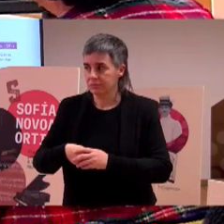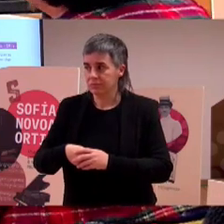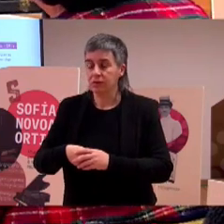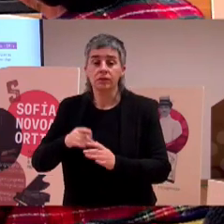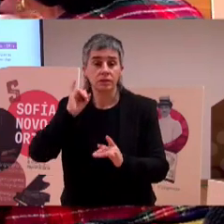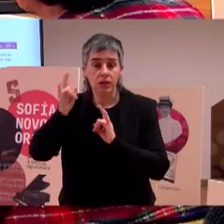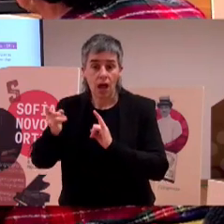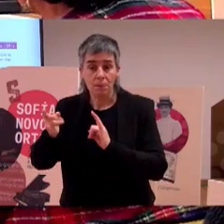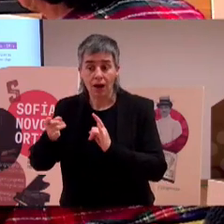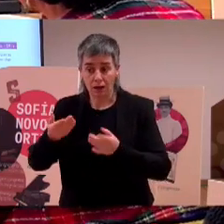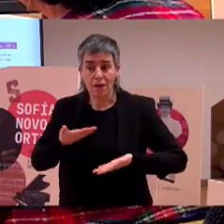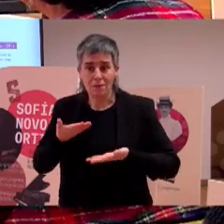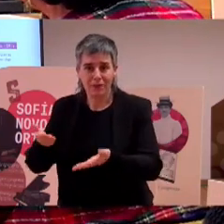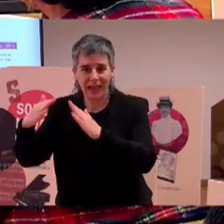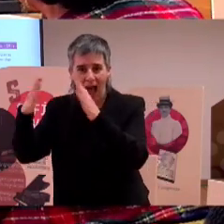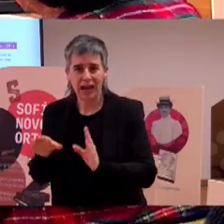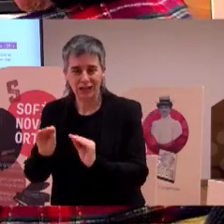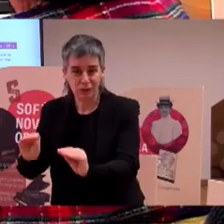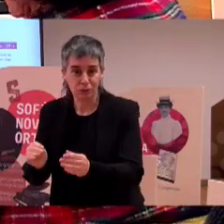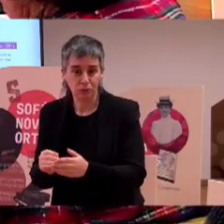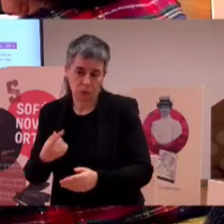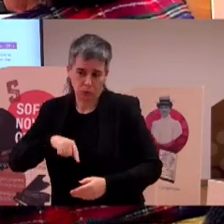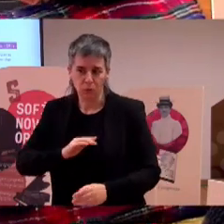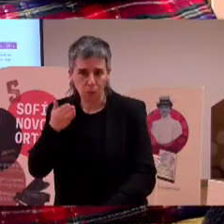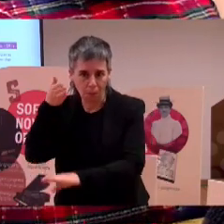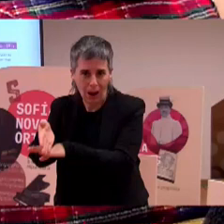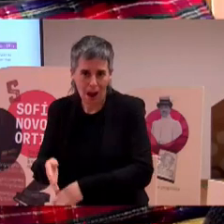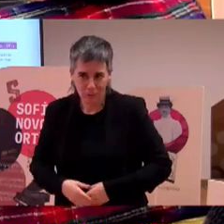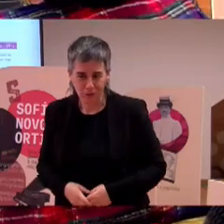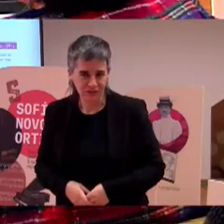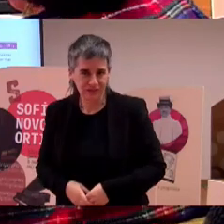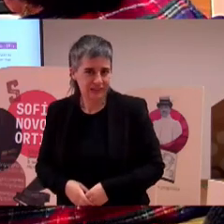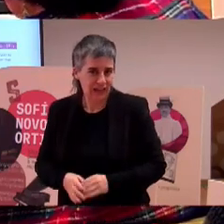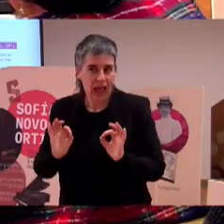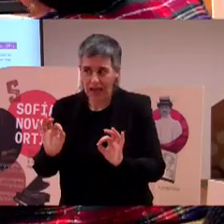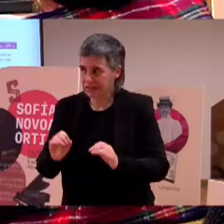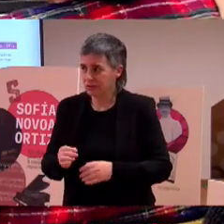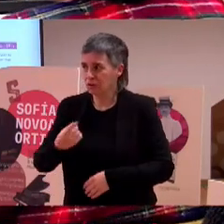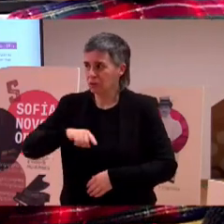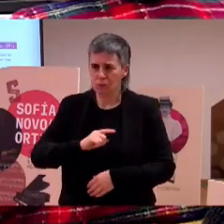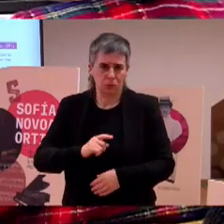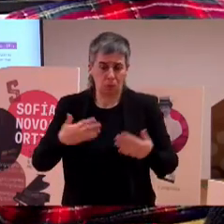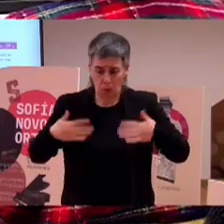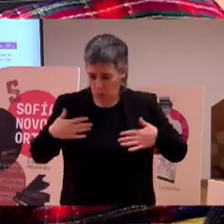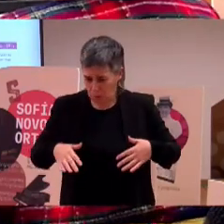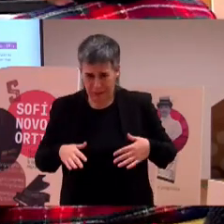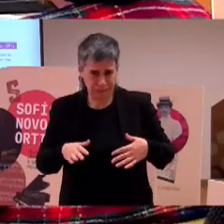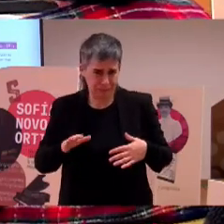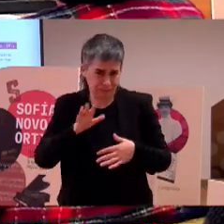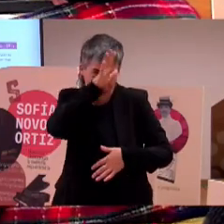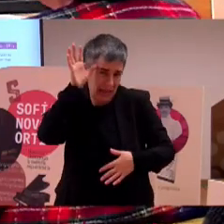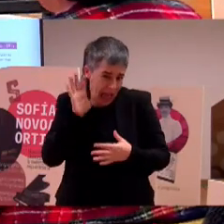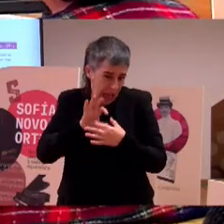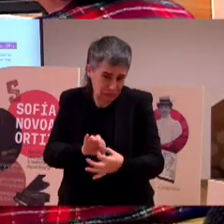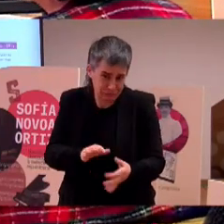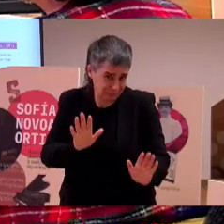La llama y nos invita a su casa. Y nos vamos cada mes. Recuerdo que estaba con unos shorts de verano, o sea, unas pintas y